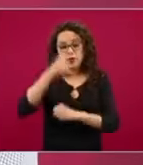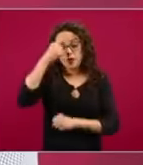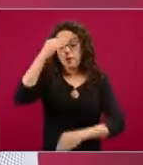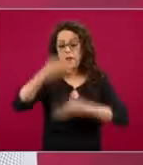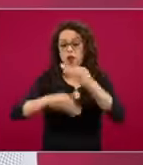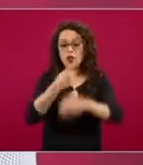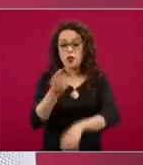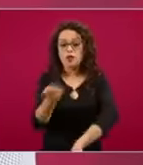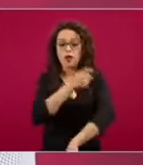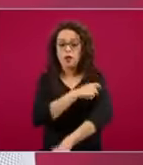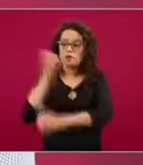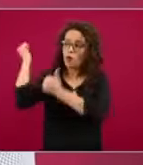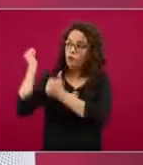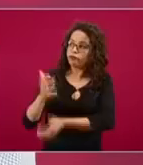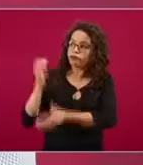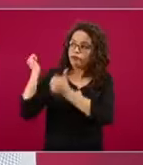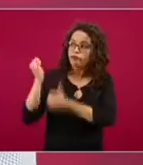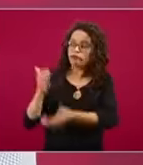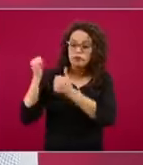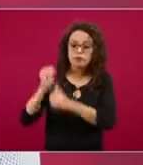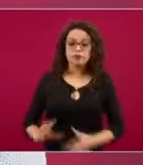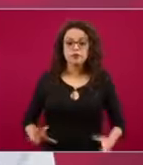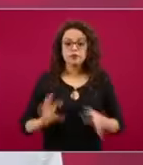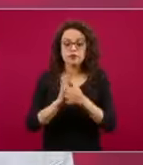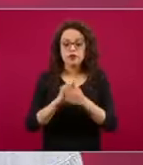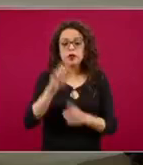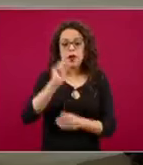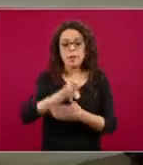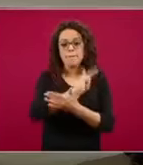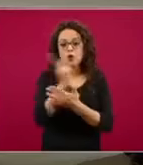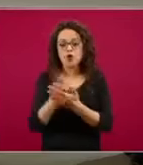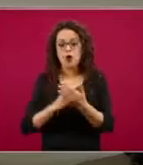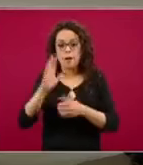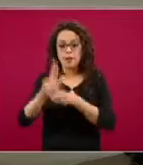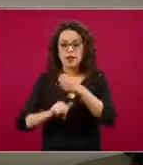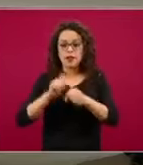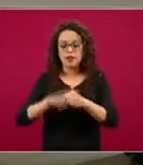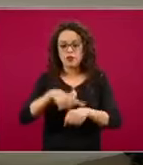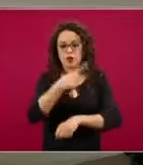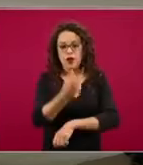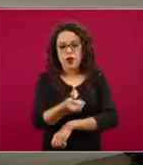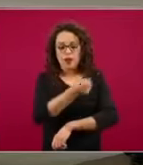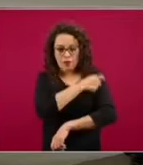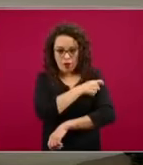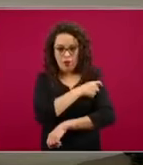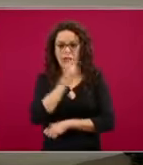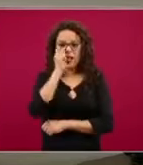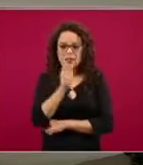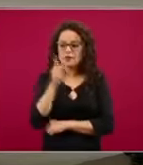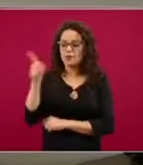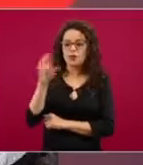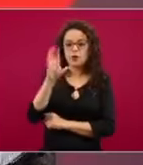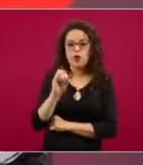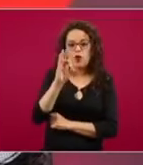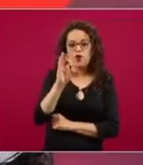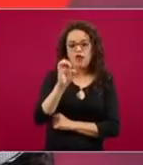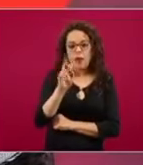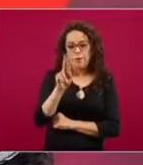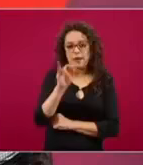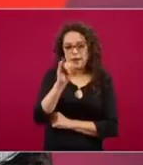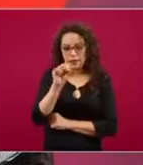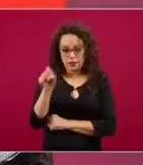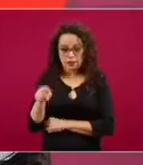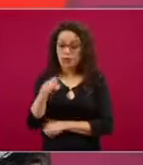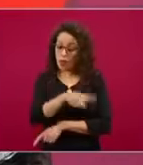al país y que forman parte del Programa Nacional de Vacunación, que es la COFEPRIS. Y la COFEPRIS lógicamente va a estar atenta